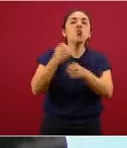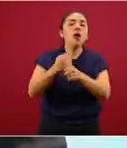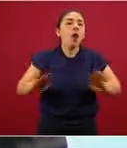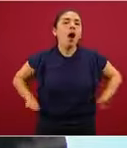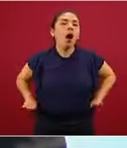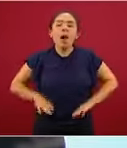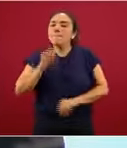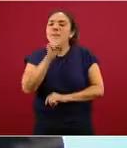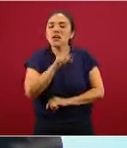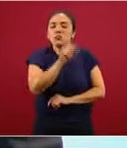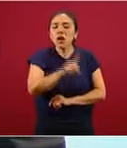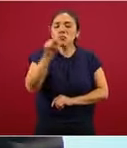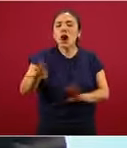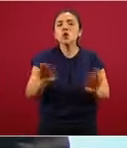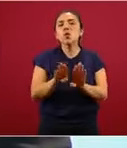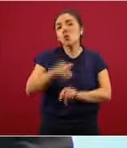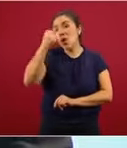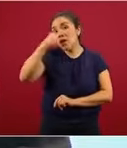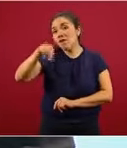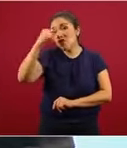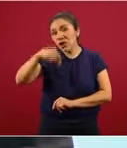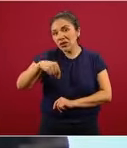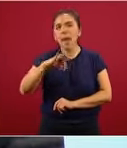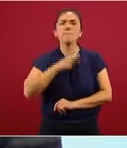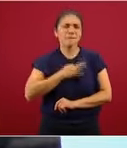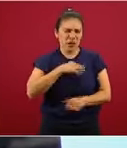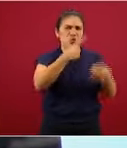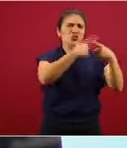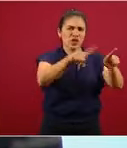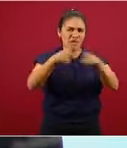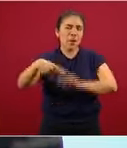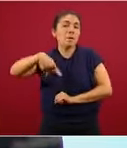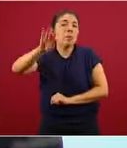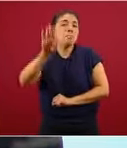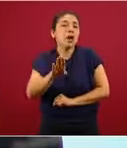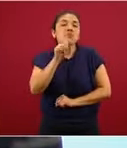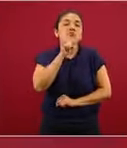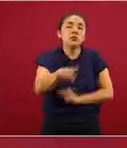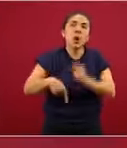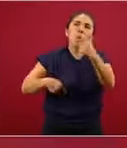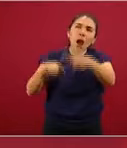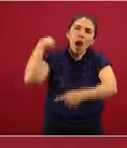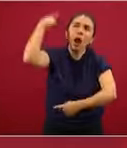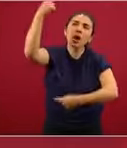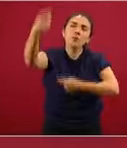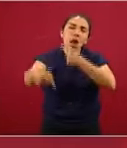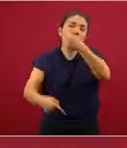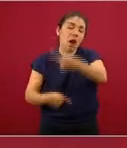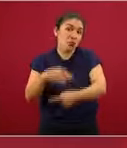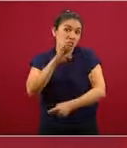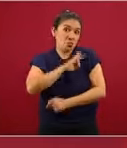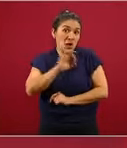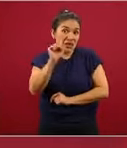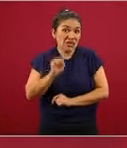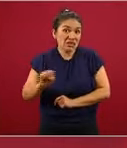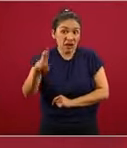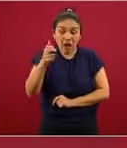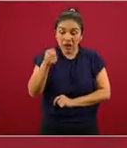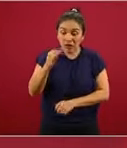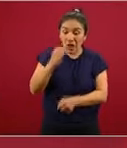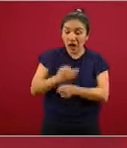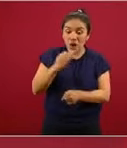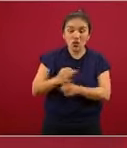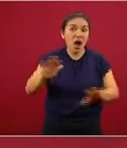más. Es una metáfora, pues son virus diferentes, pero como si fuera una influenza más. Esos son los escenarios que enfrenta la humanidad en